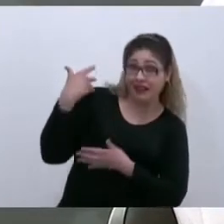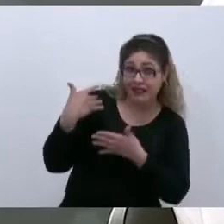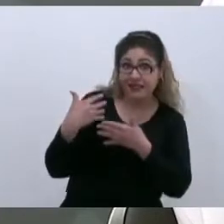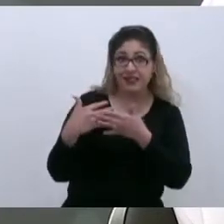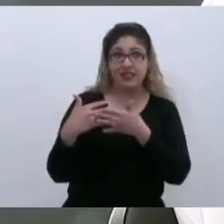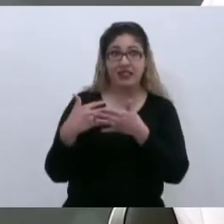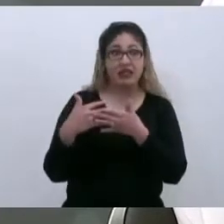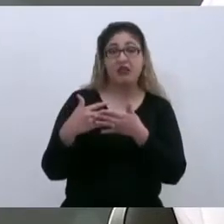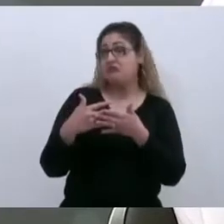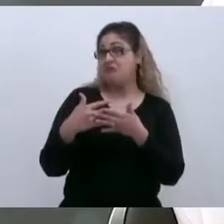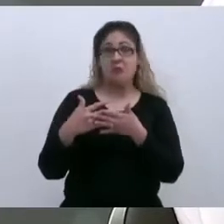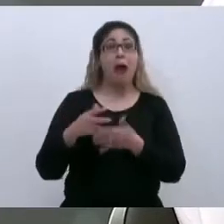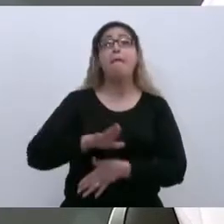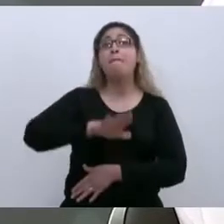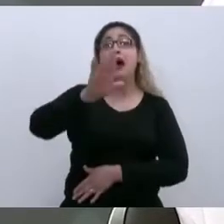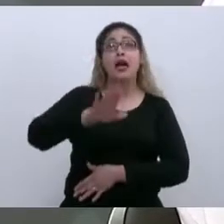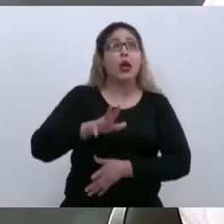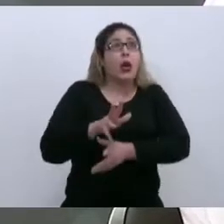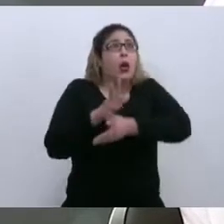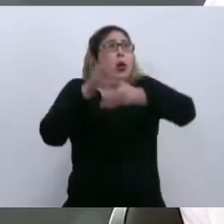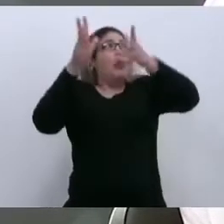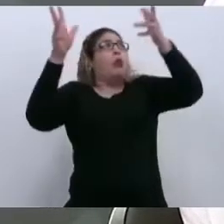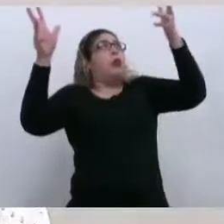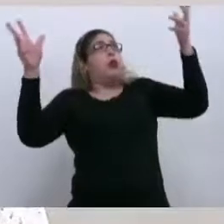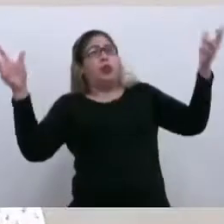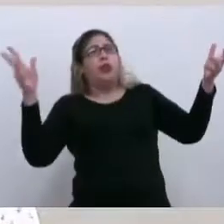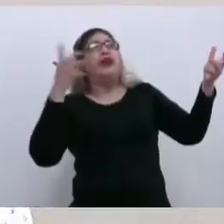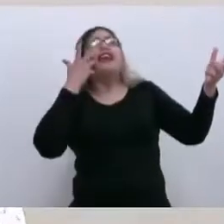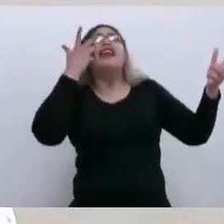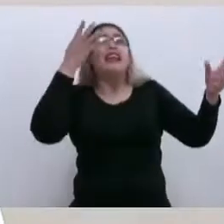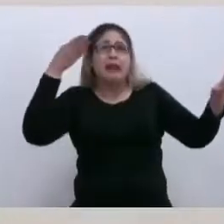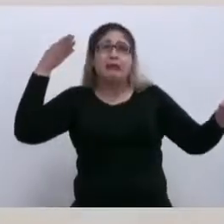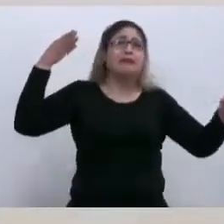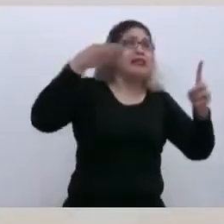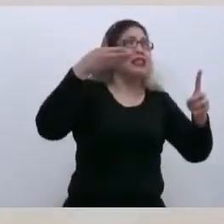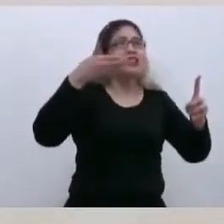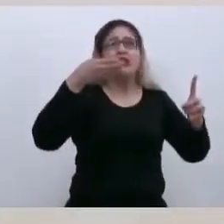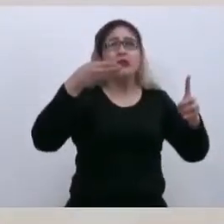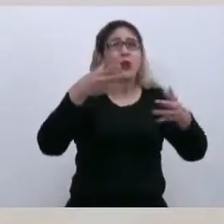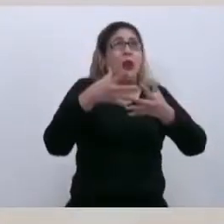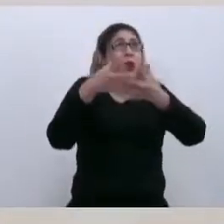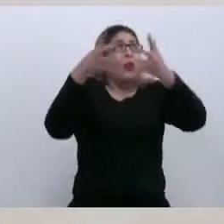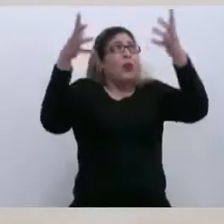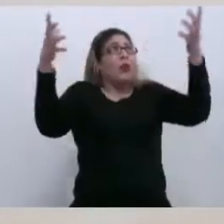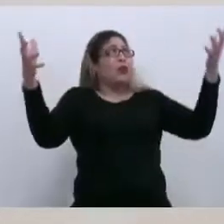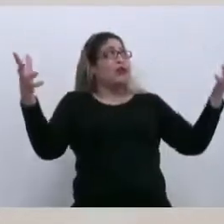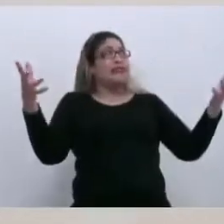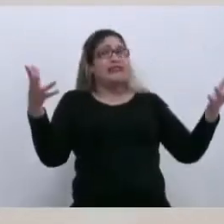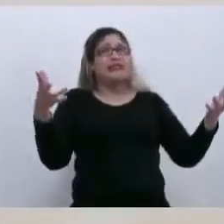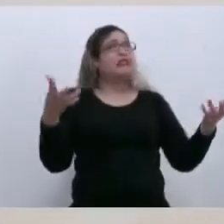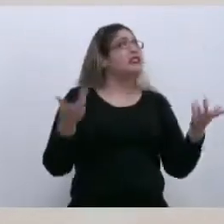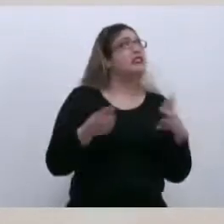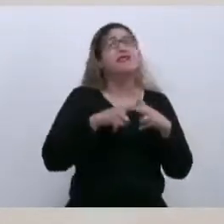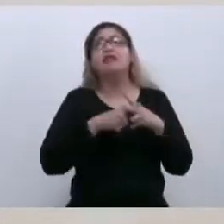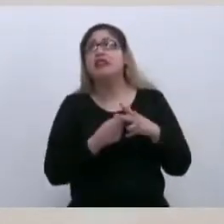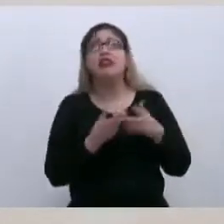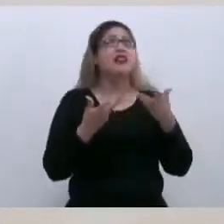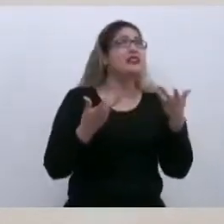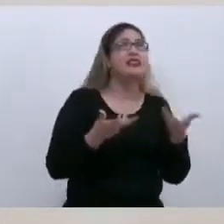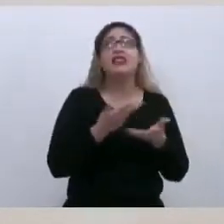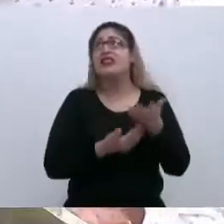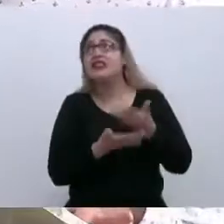un elefante blanco, una estructura abandonada y sin funcionalidad. Y